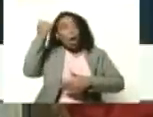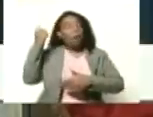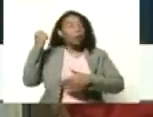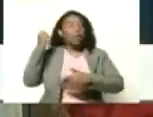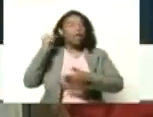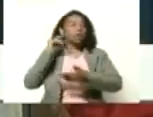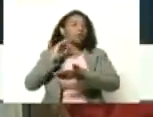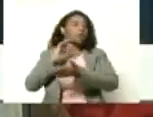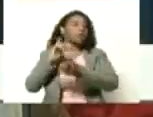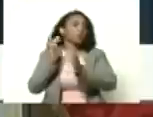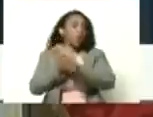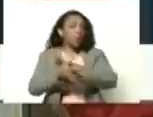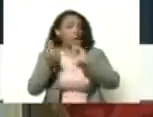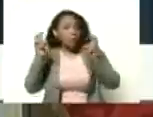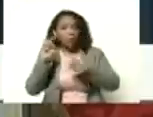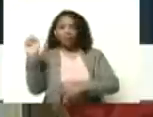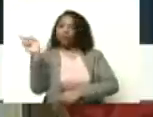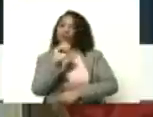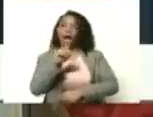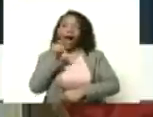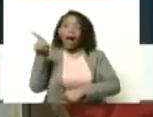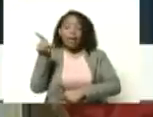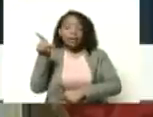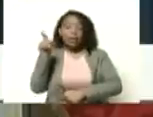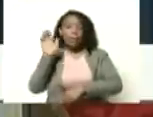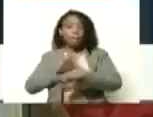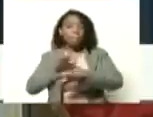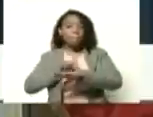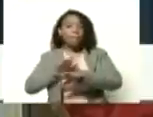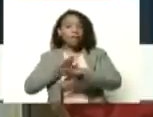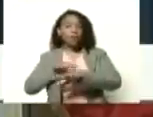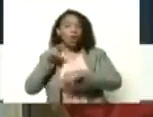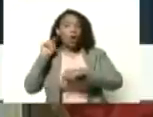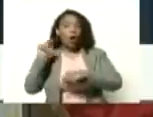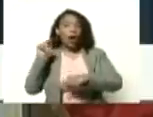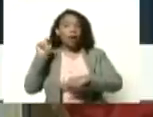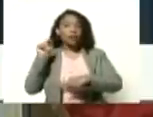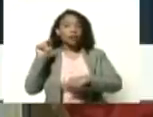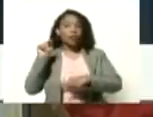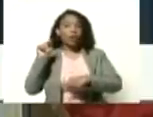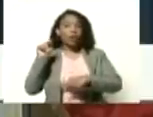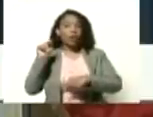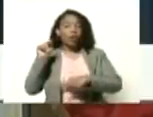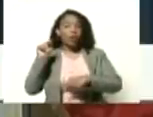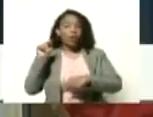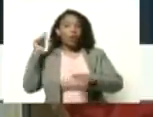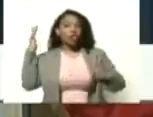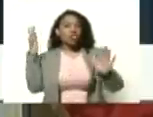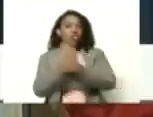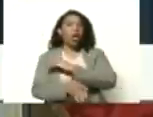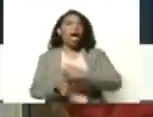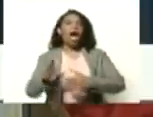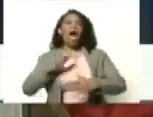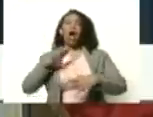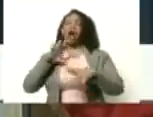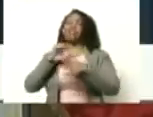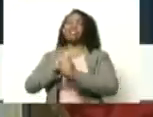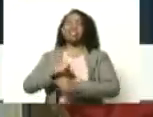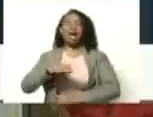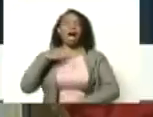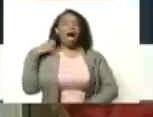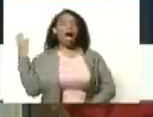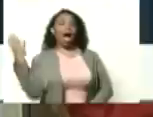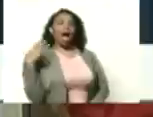no ellos creéis que esa fue tal vez la sobre confianza que tuvieron